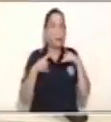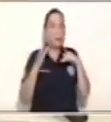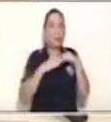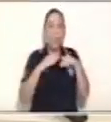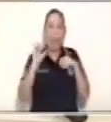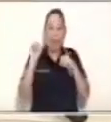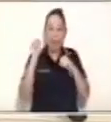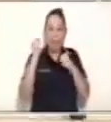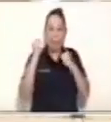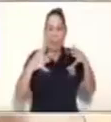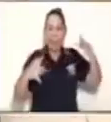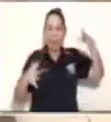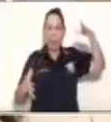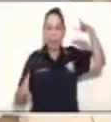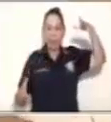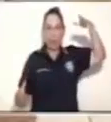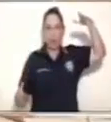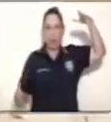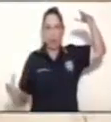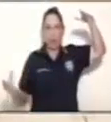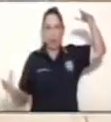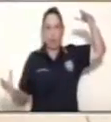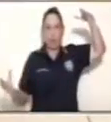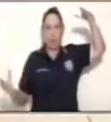y sigue creciendo